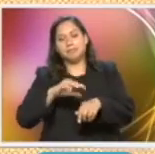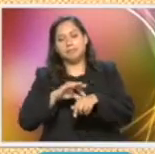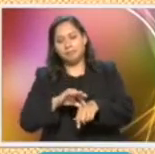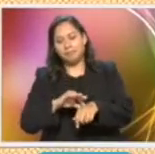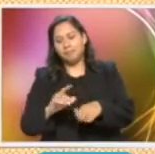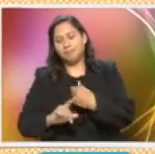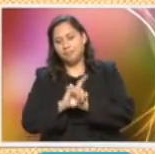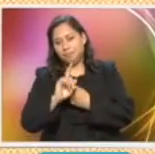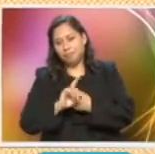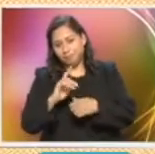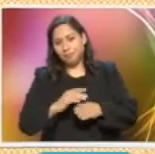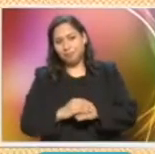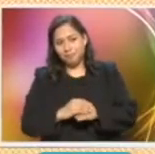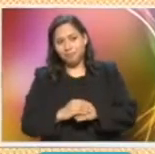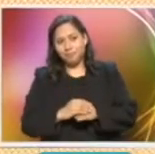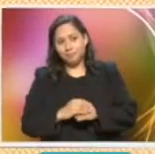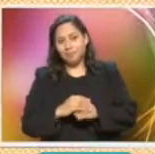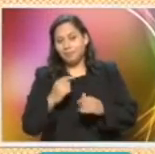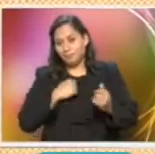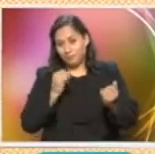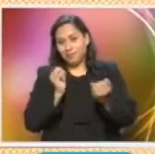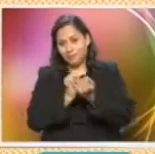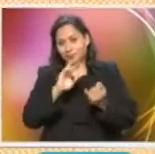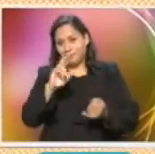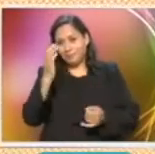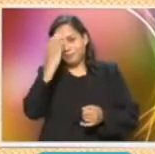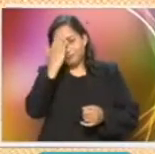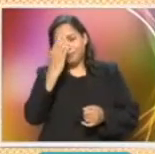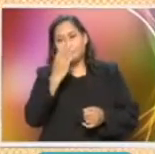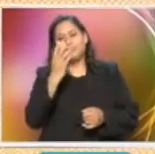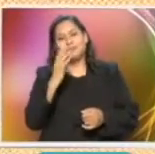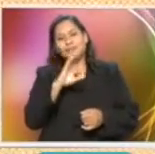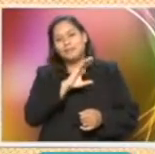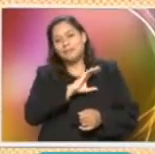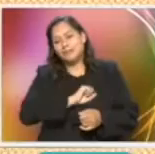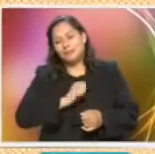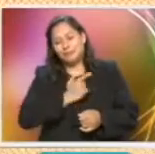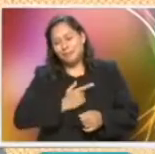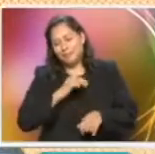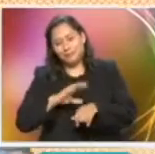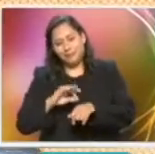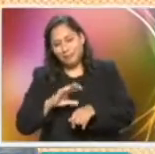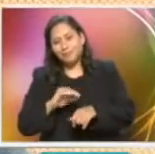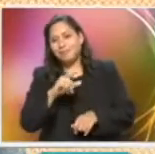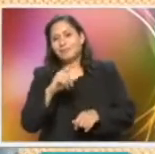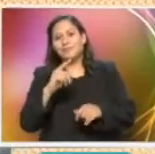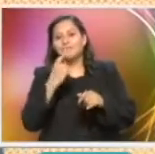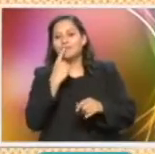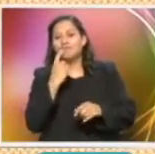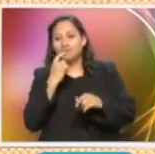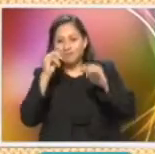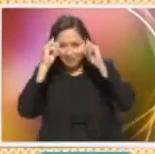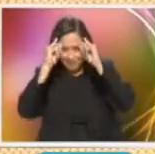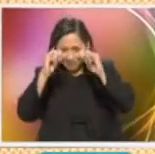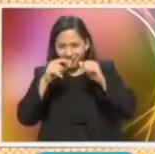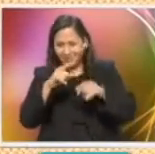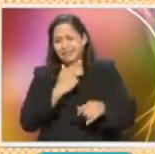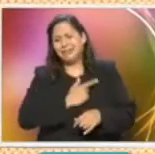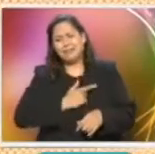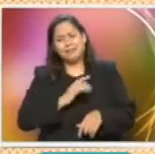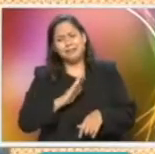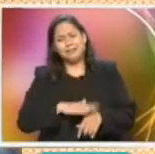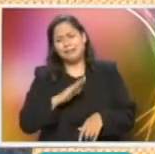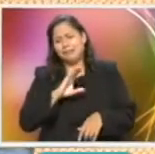también me declaro y reconozco Sí. carnívoro y más rojívoro sobre Rojívoro. todo.